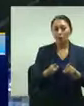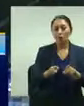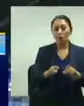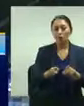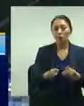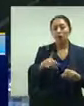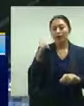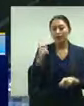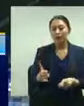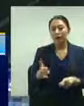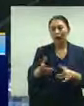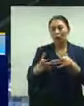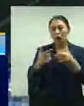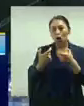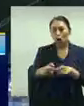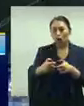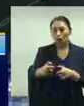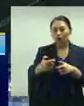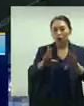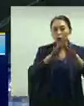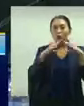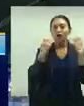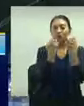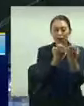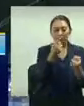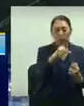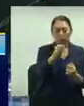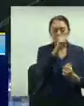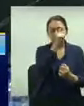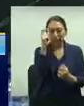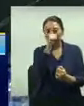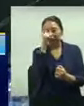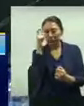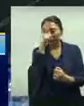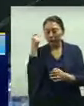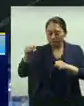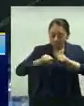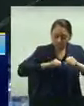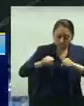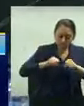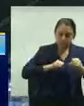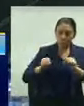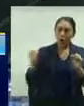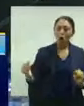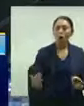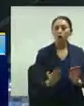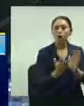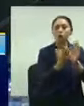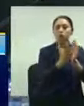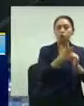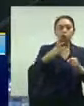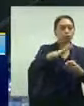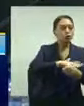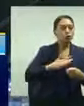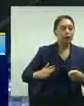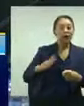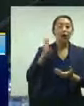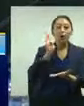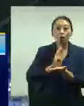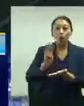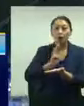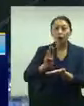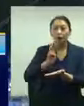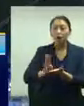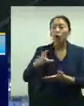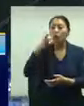se contrató un equipo que ha estado dándole seguimiento. Hemos tenido acercamiento total con el banco y